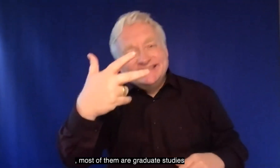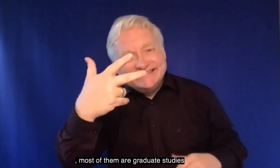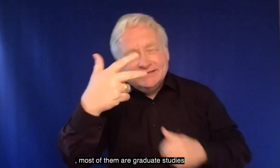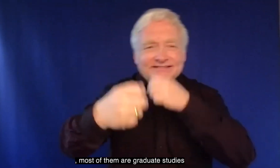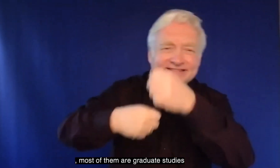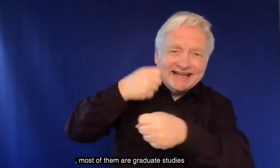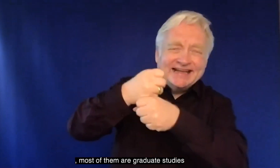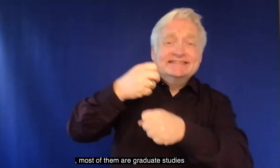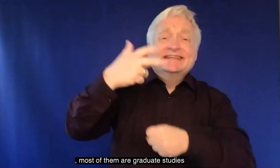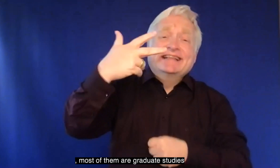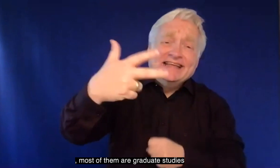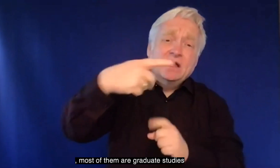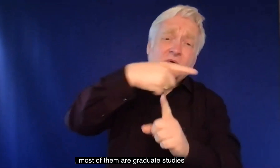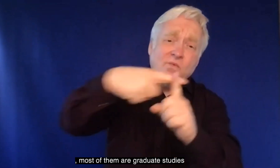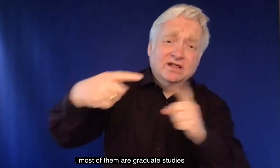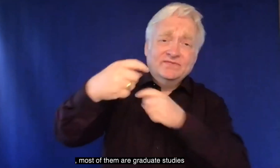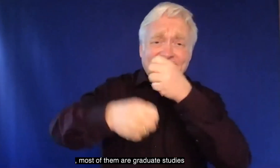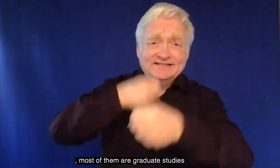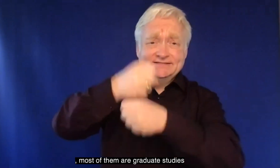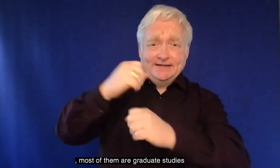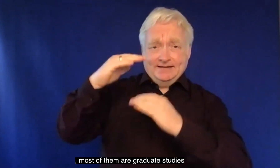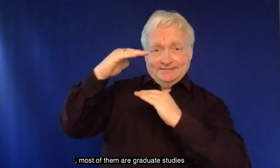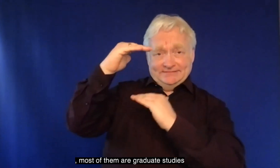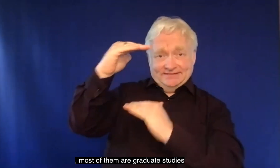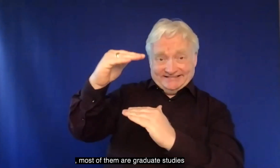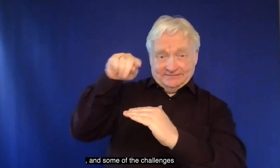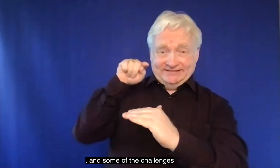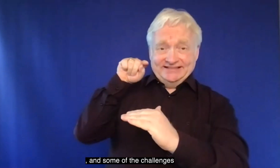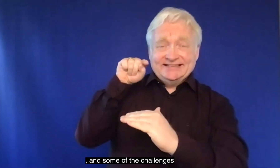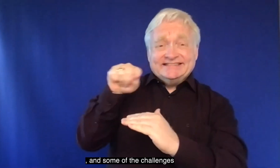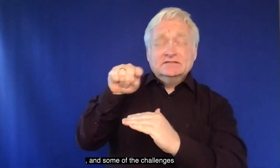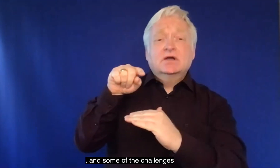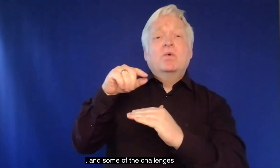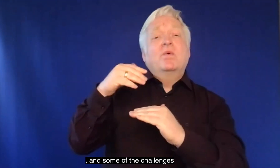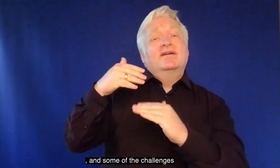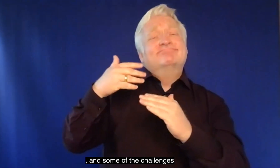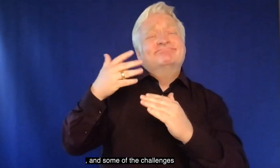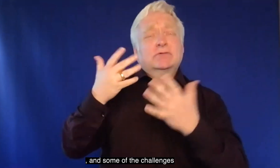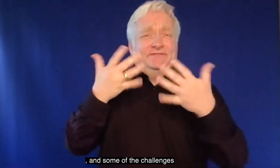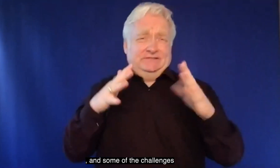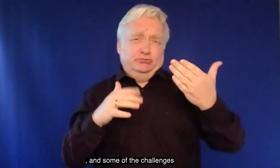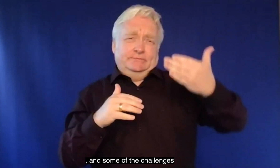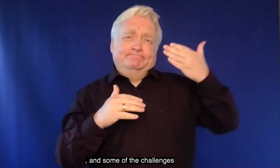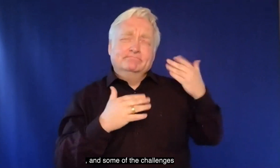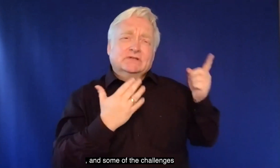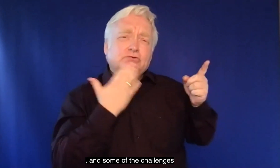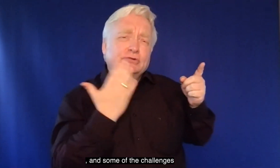principales retos que nos encontramos es que están limitados a una formación pues, de 3 o 4 años al máximo.